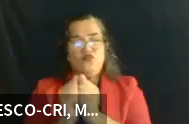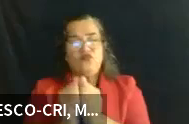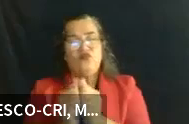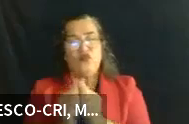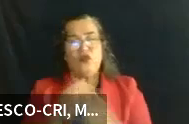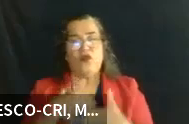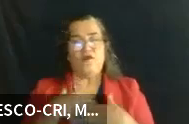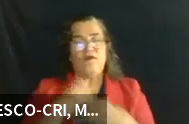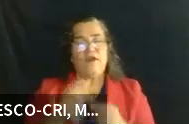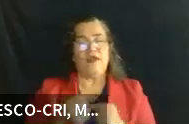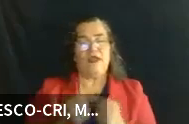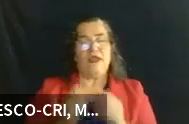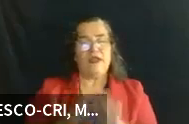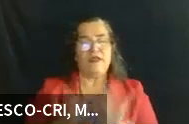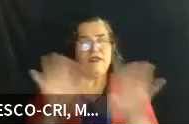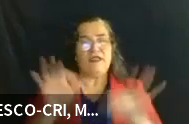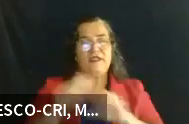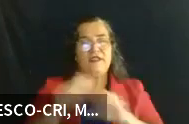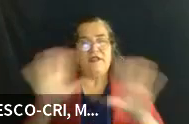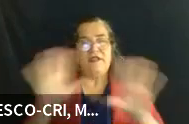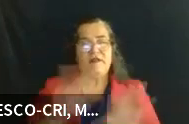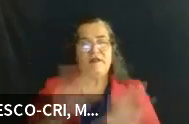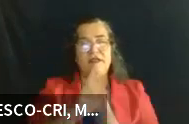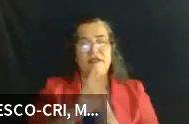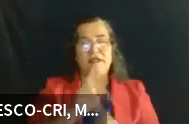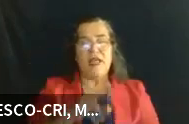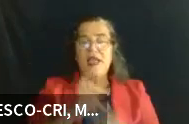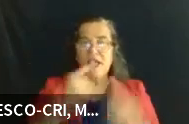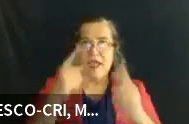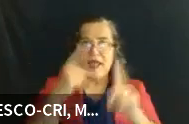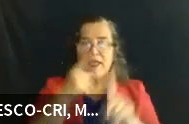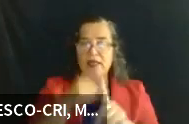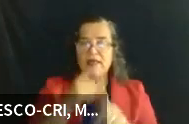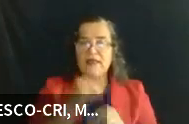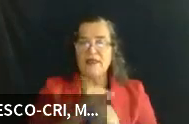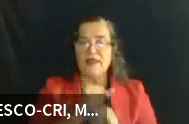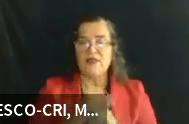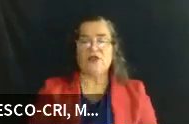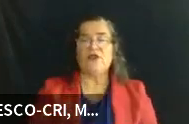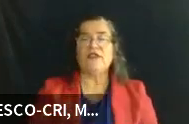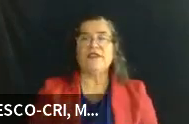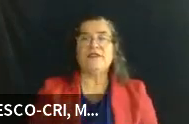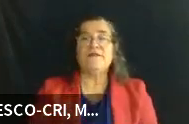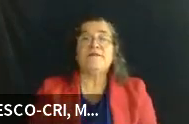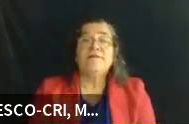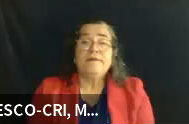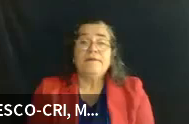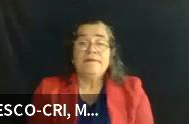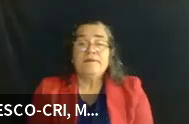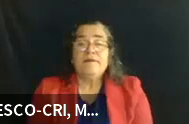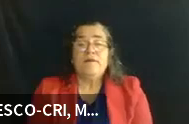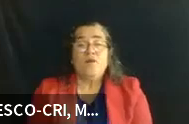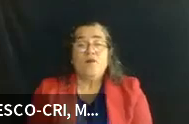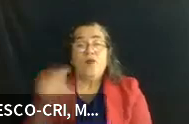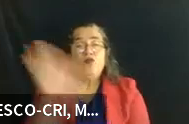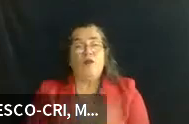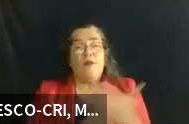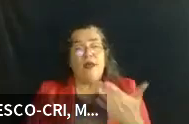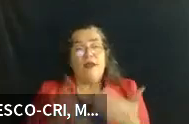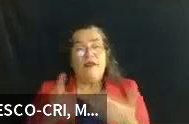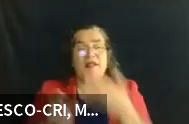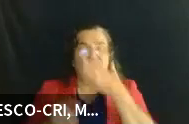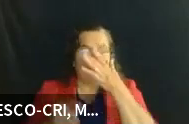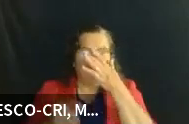de los procesos y de los resultados que alcanzan las instituciones. Por su parte, los sistemas externos son los garantes